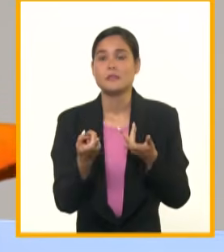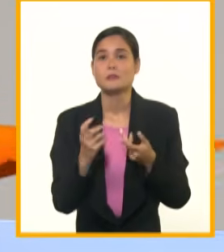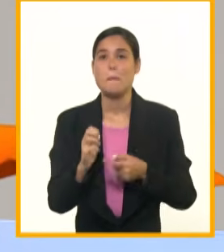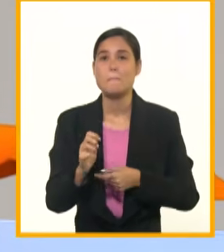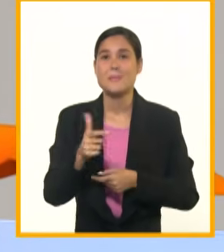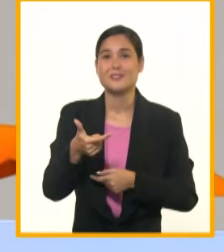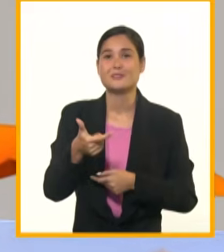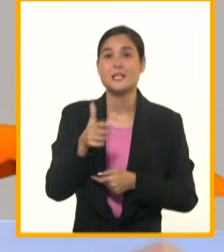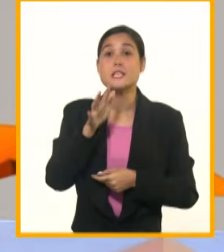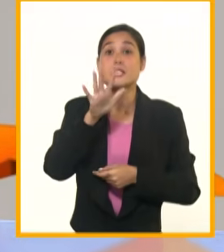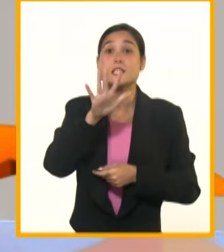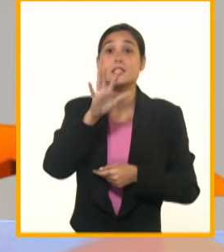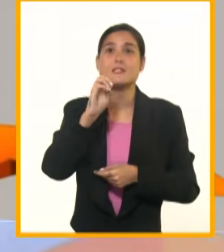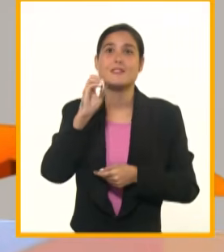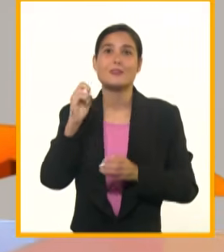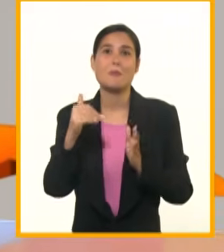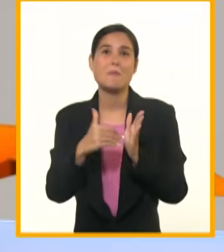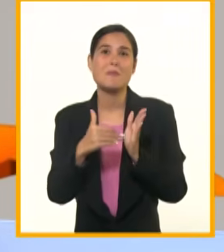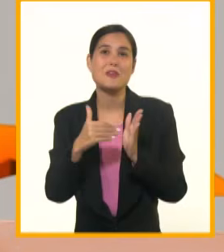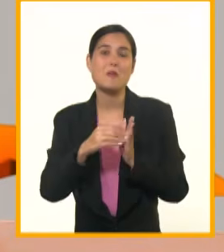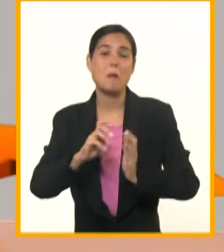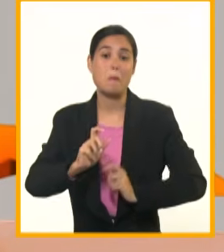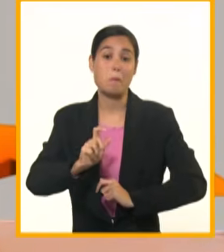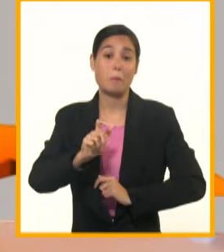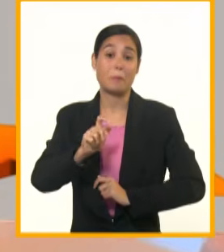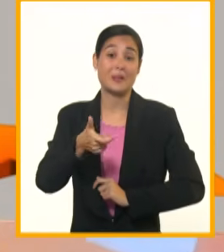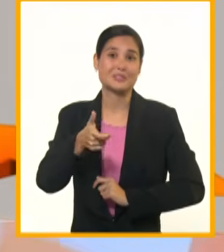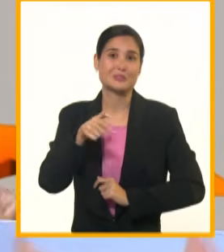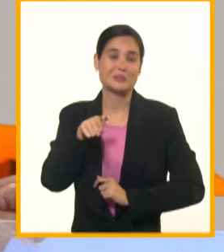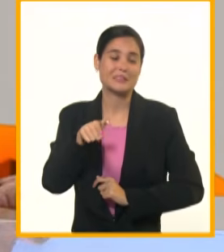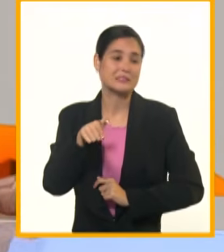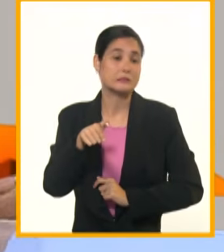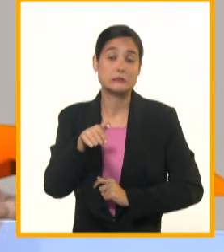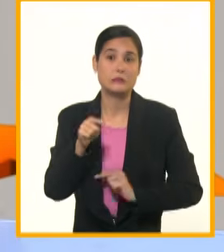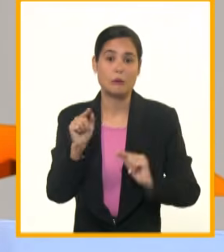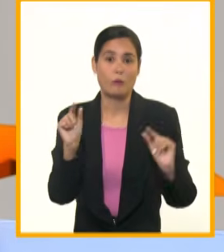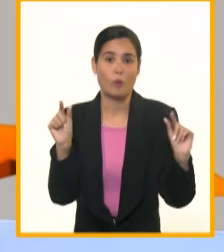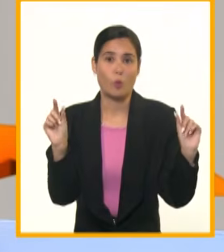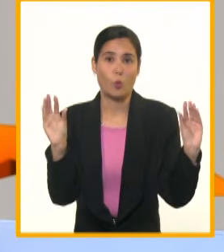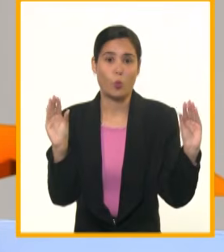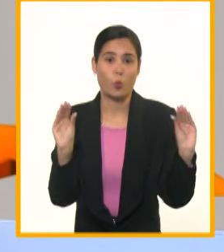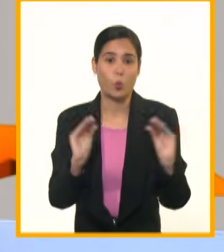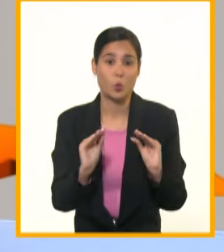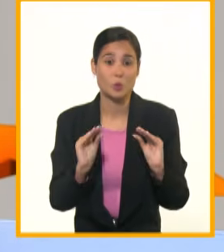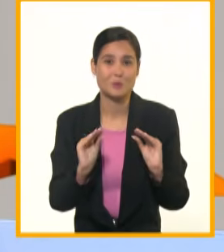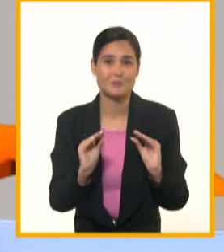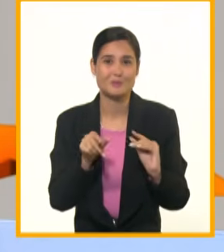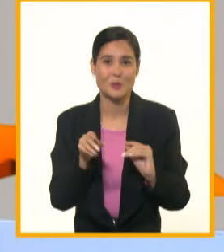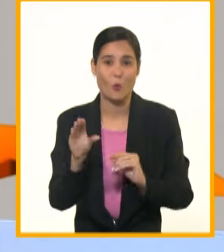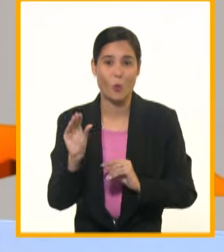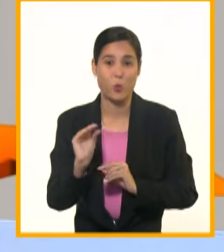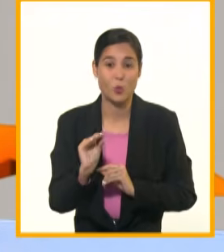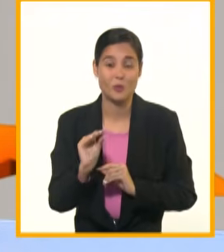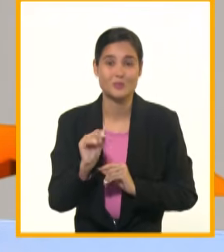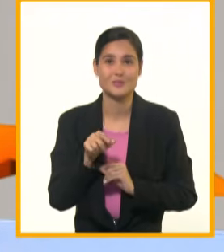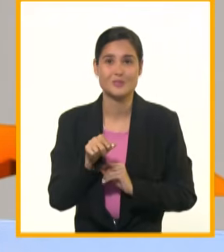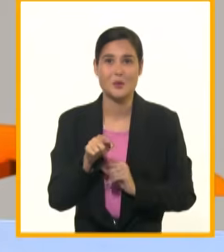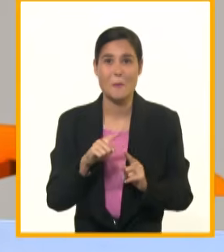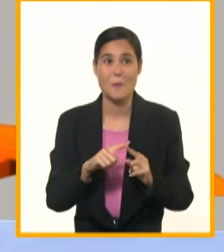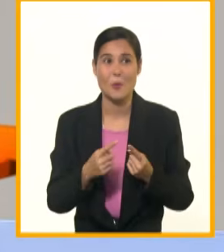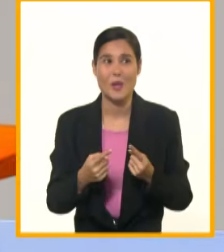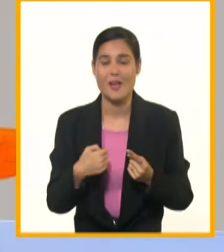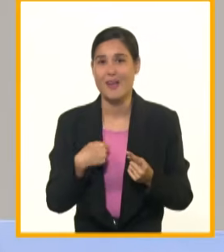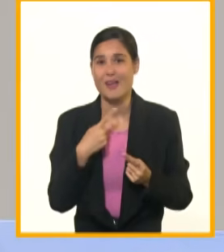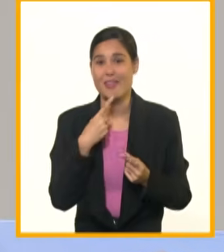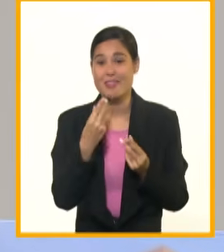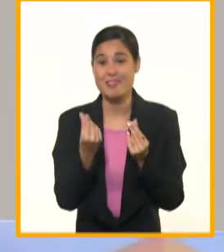A partir de un grupo de medidas que ha ido tomando el país, el incremento de los ingresos, la contracción de los gastos a lo mínimo